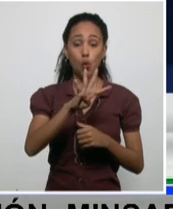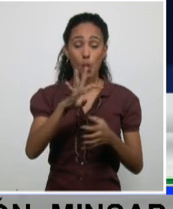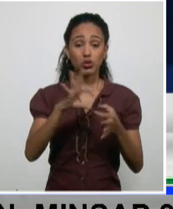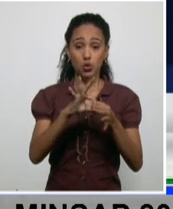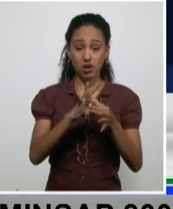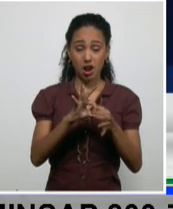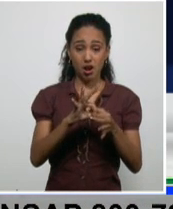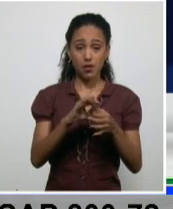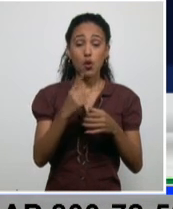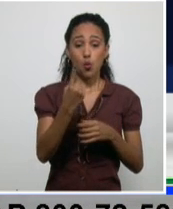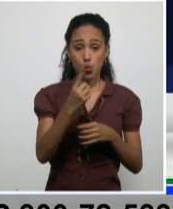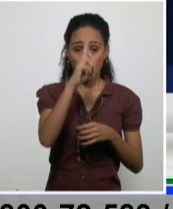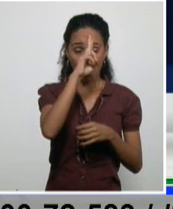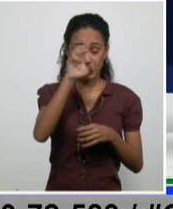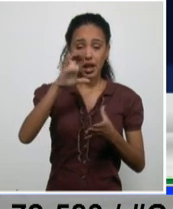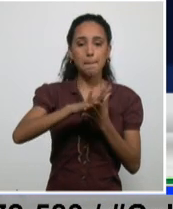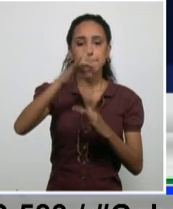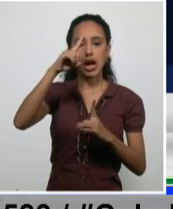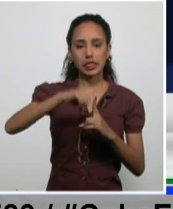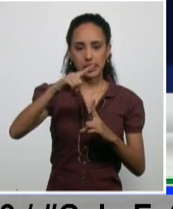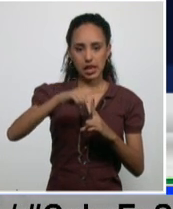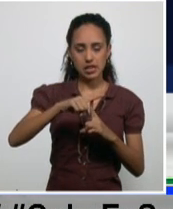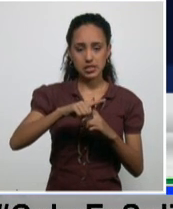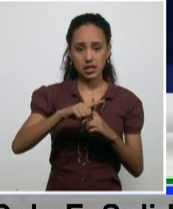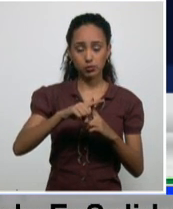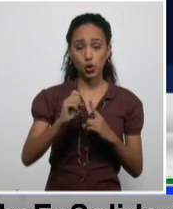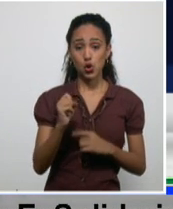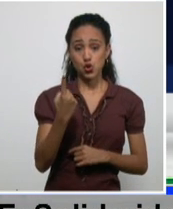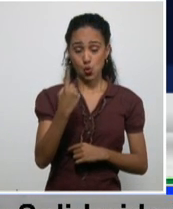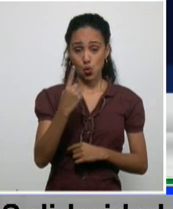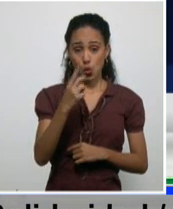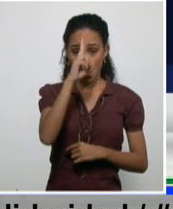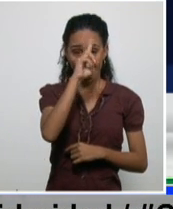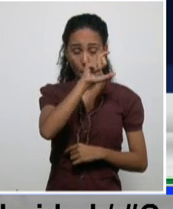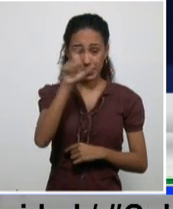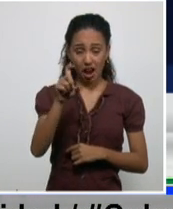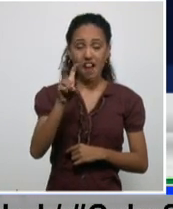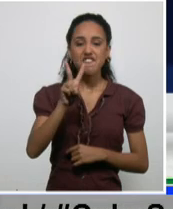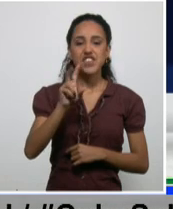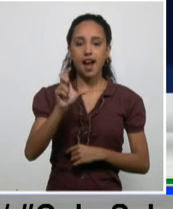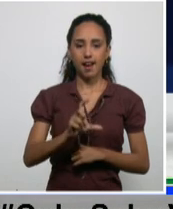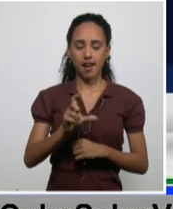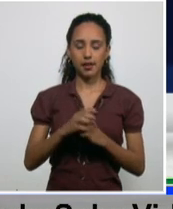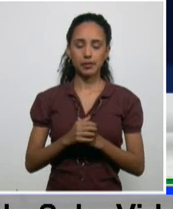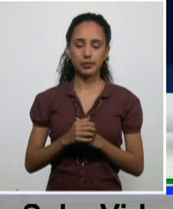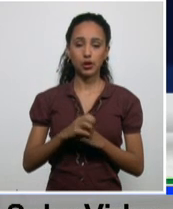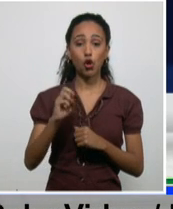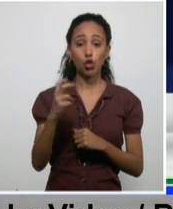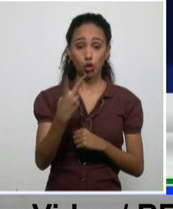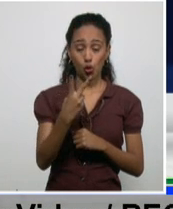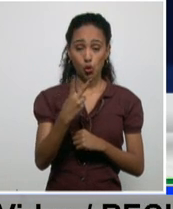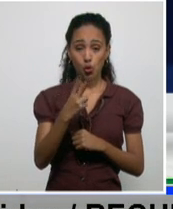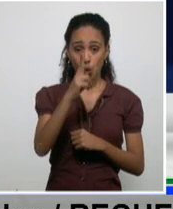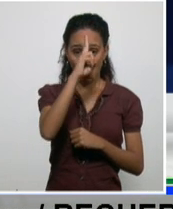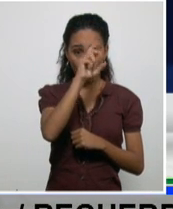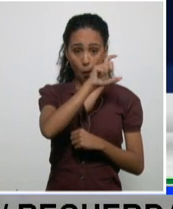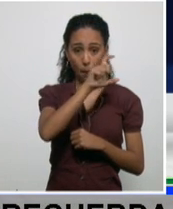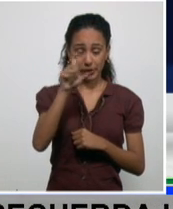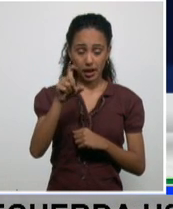Mario Muñoz de Matanzas y 1 en el Hospital Manuel Fajardo de Villa Clara y 2 en el Hospital Joaquín Castillo